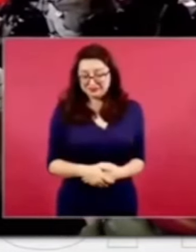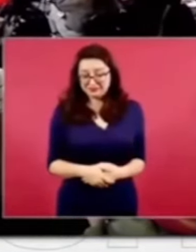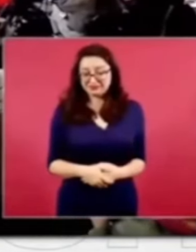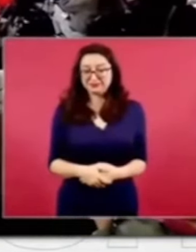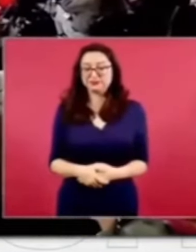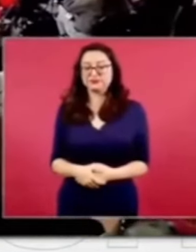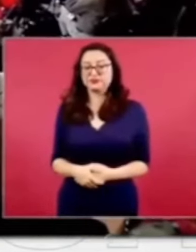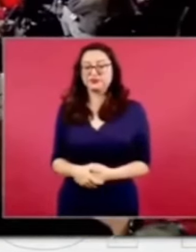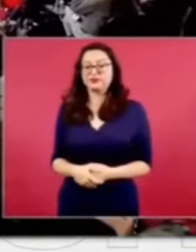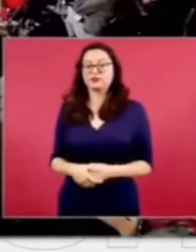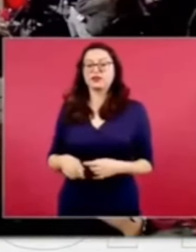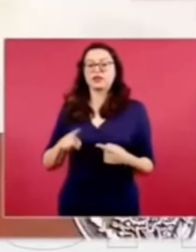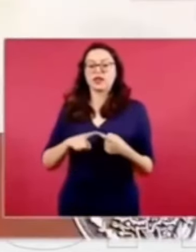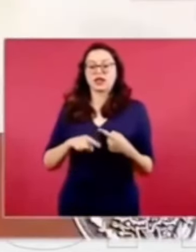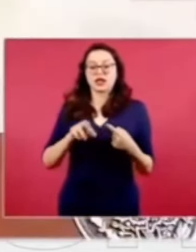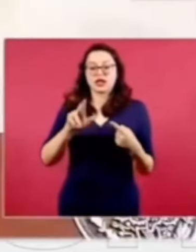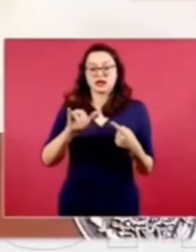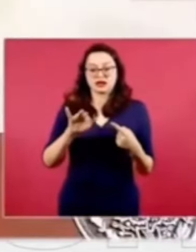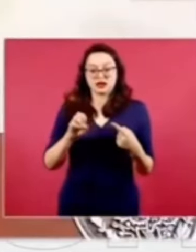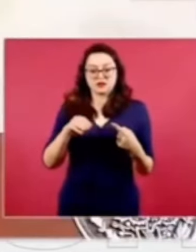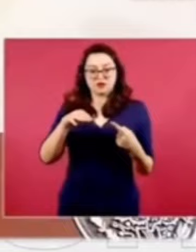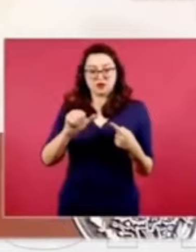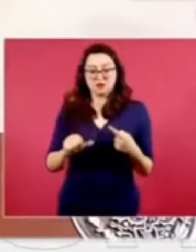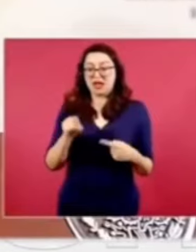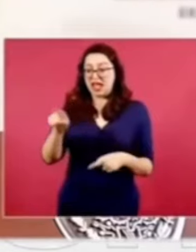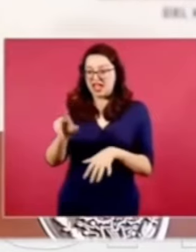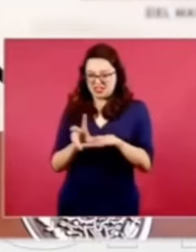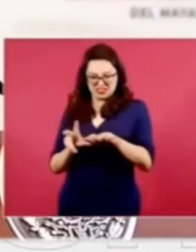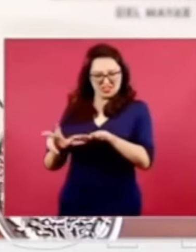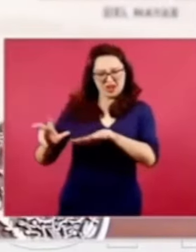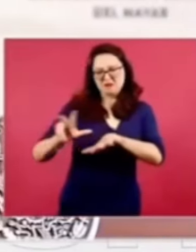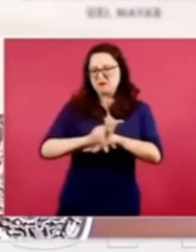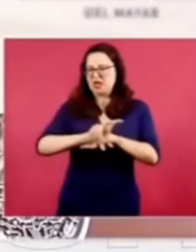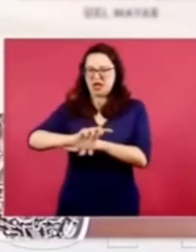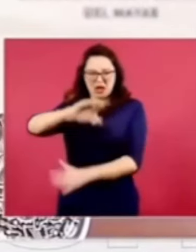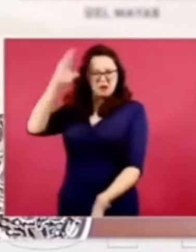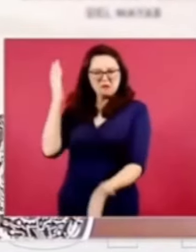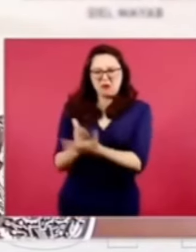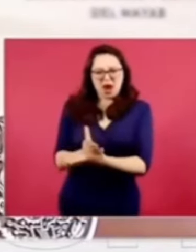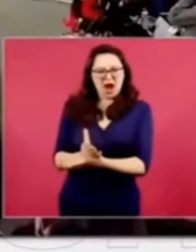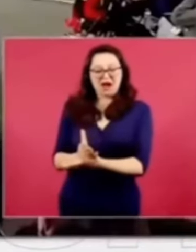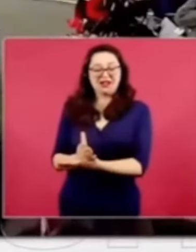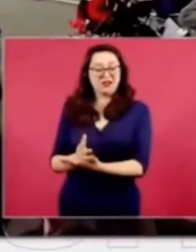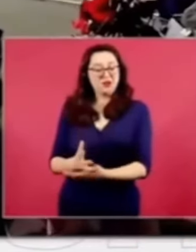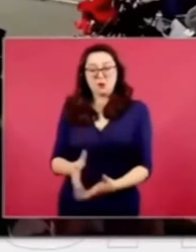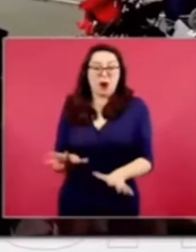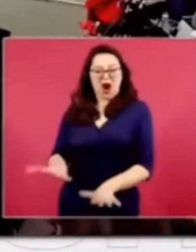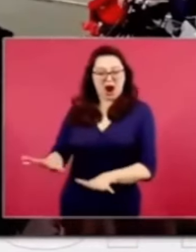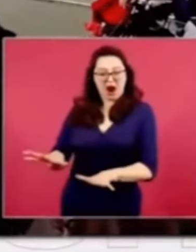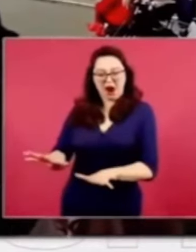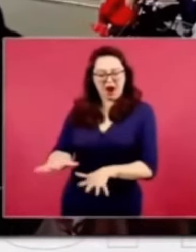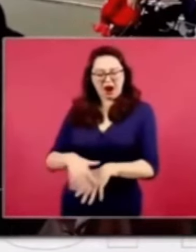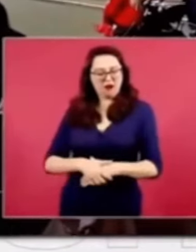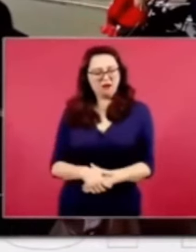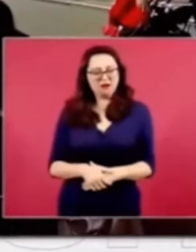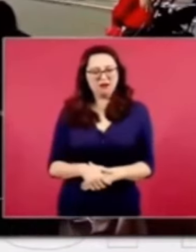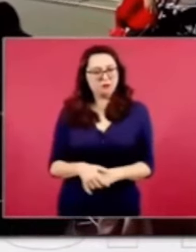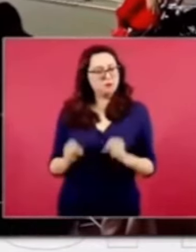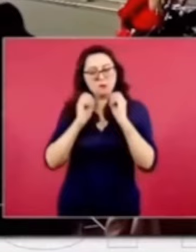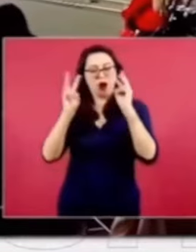el Reforma, frenan el Tren Maya, ¡ah! ¡Qué notón! ¡Qué noticia!